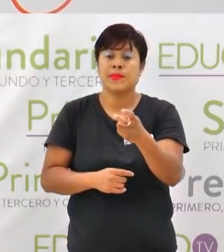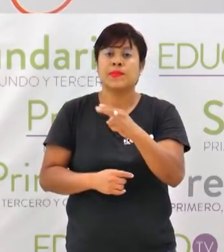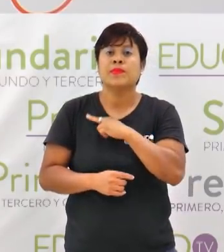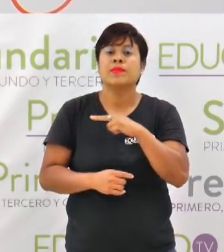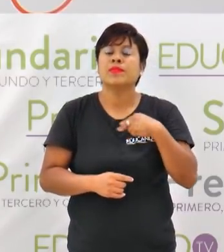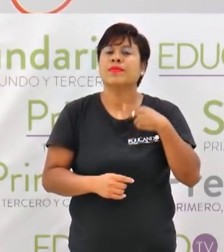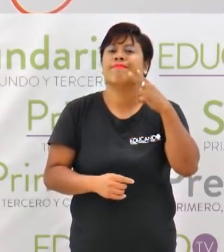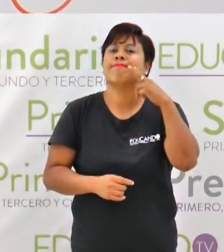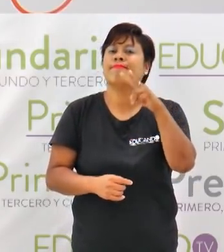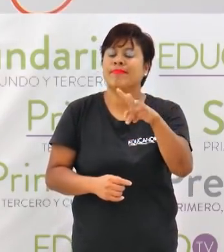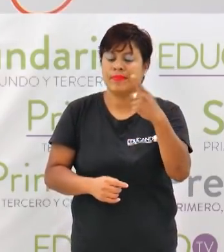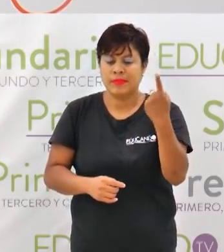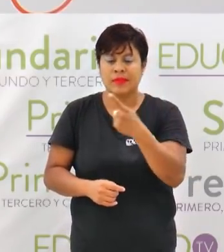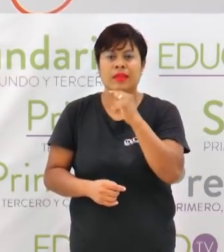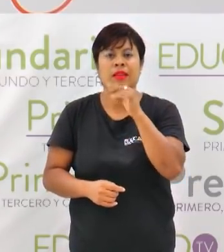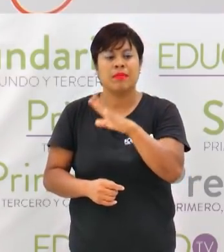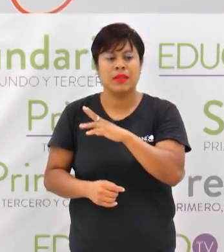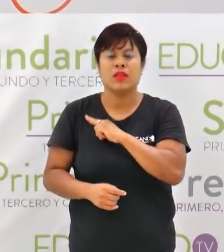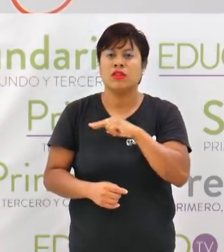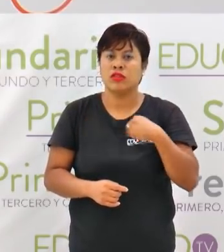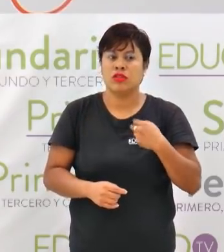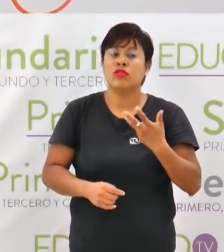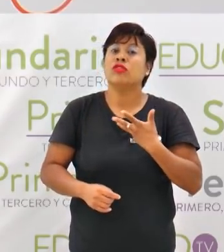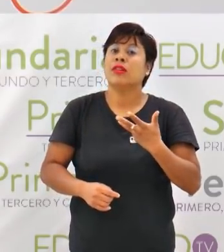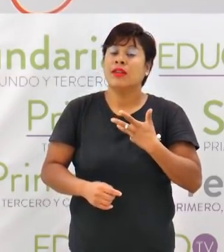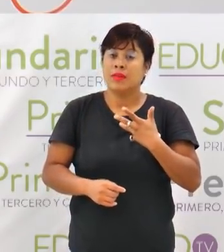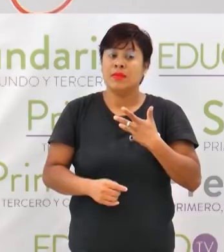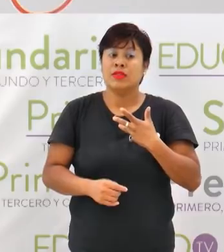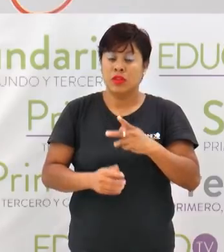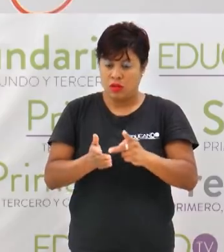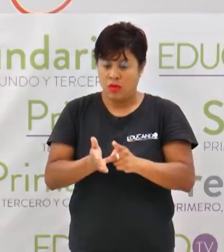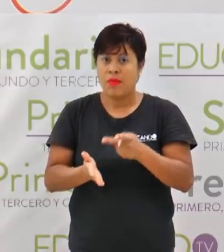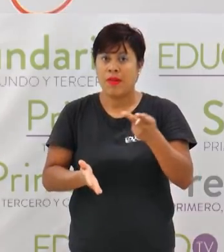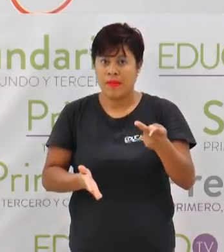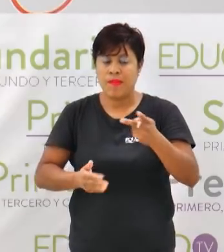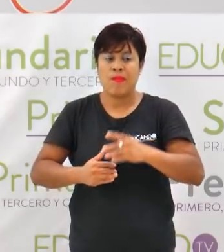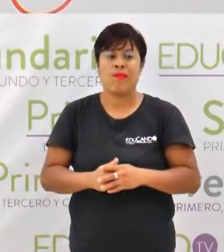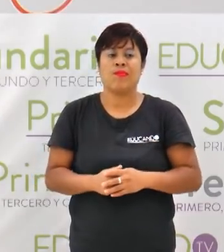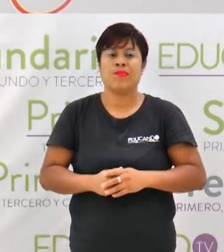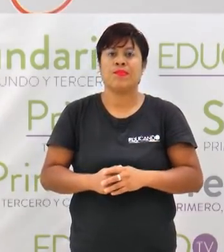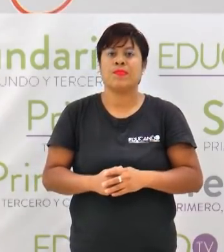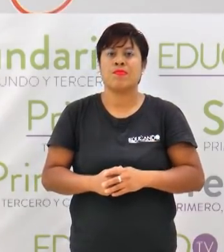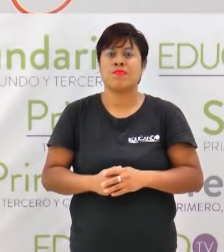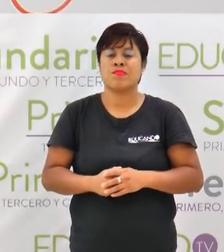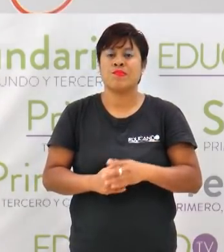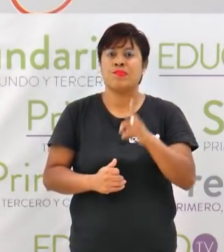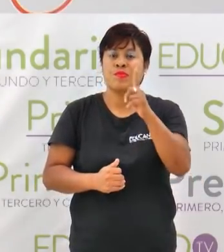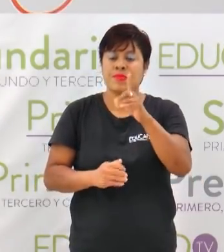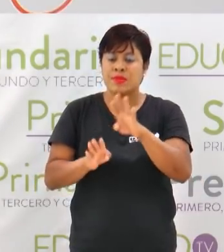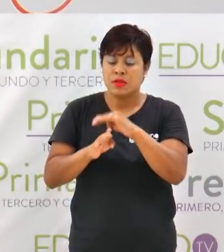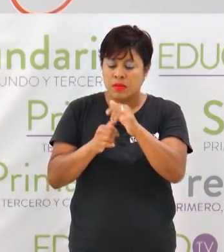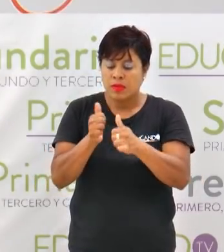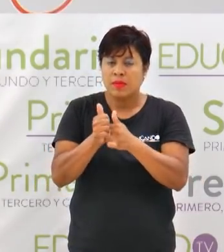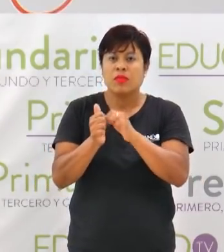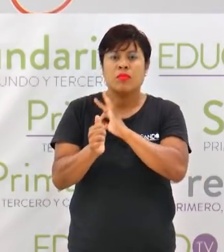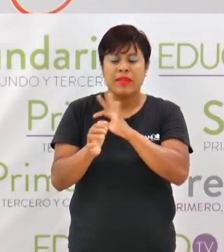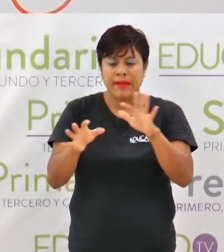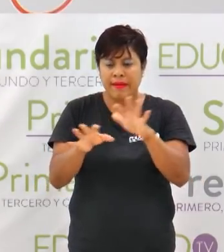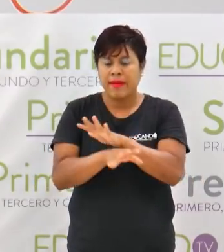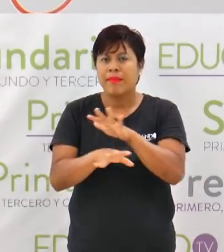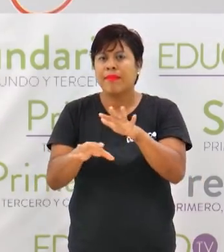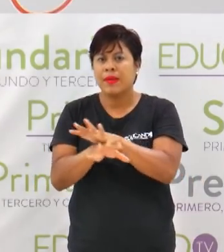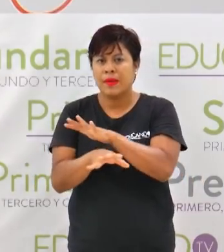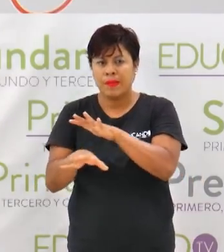damos cuenta que también tenemos nuevamente un complemento que